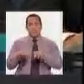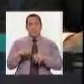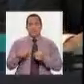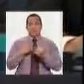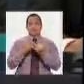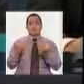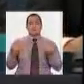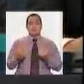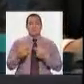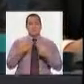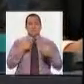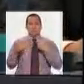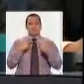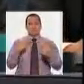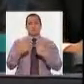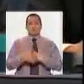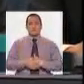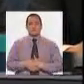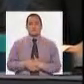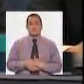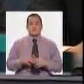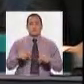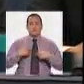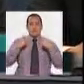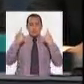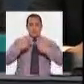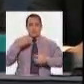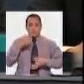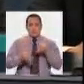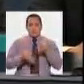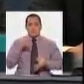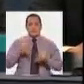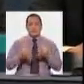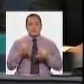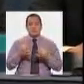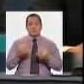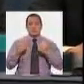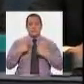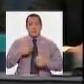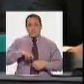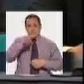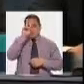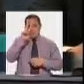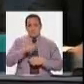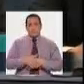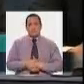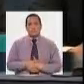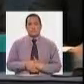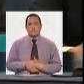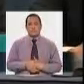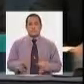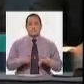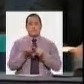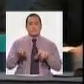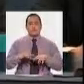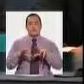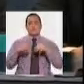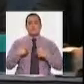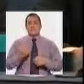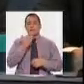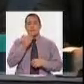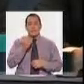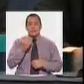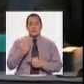de discusiones. Las decisiones judiciales de la República del Perú la toman a cargo los